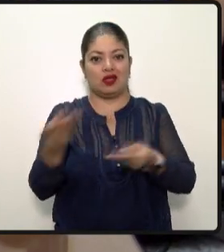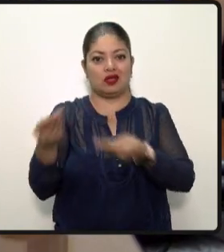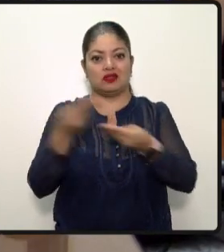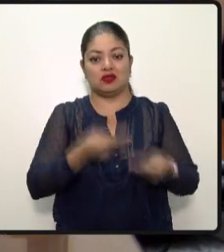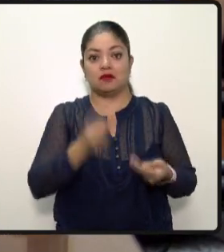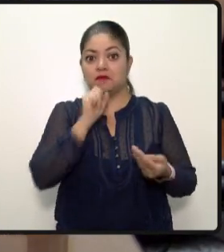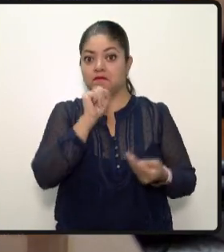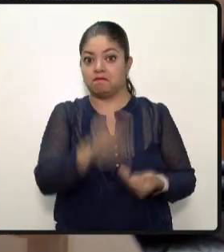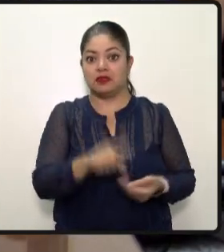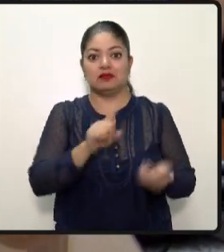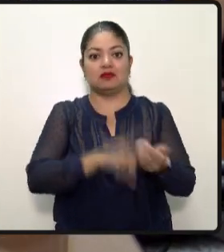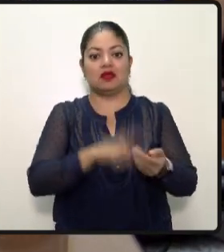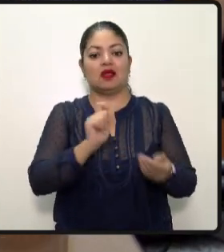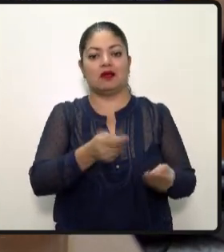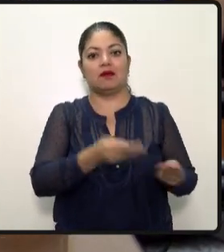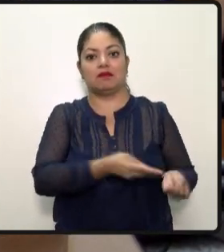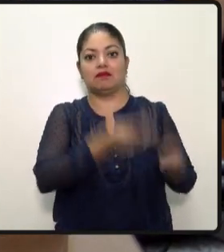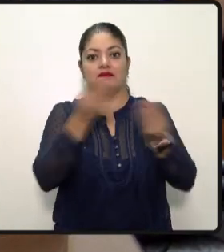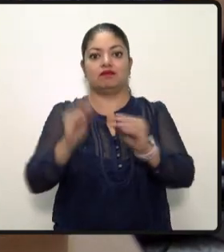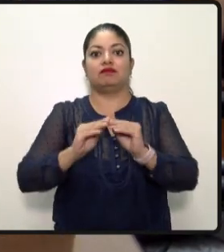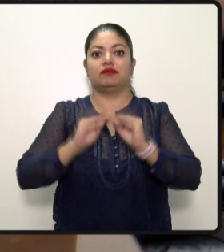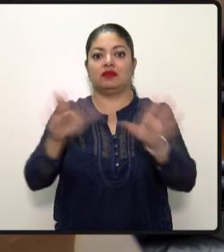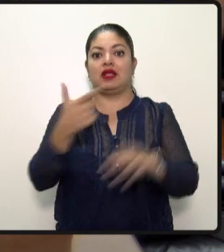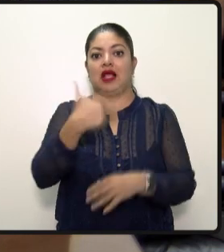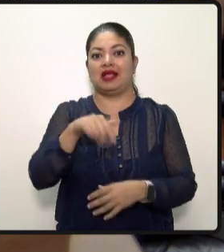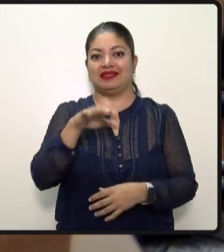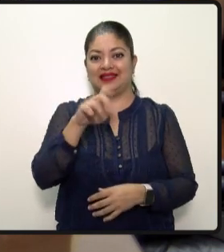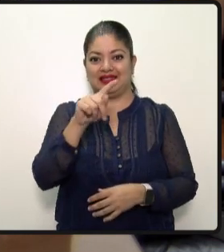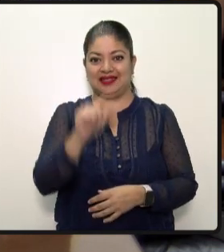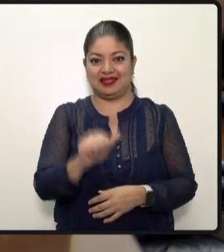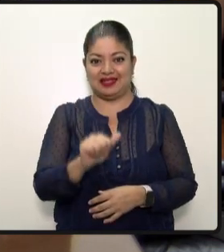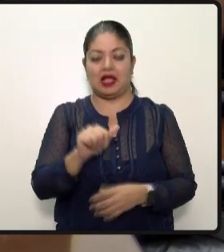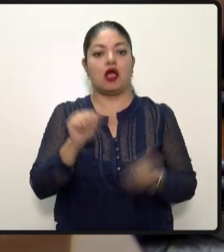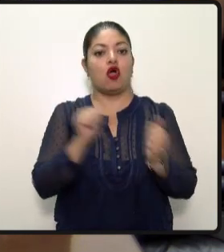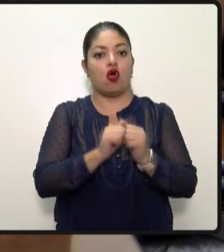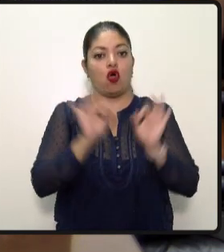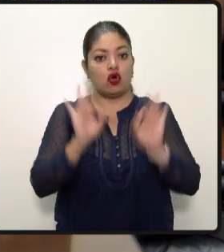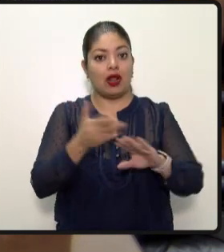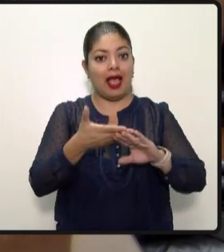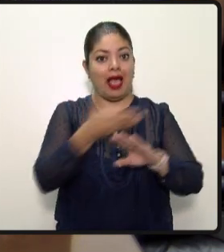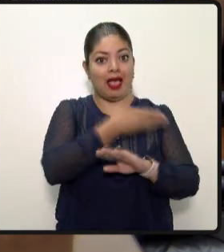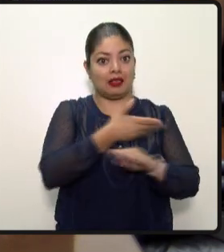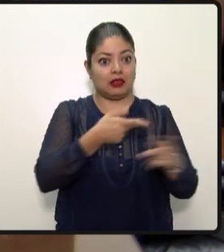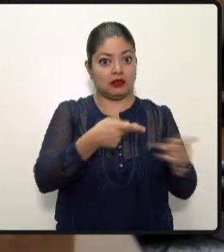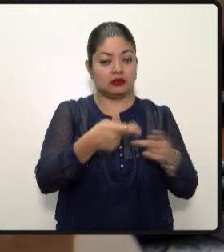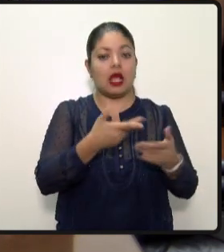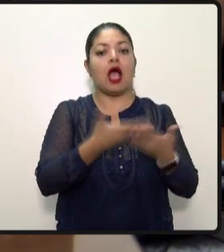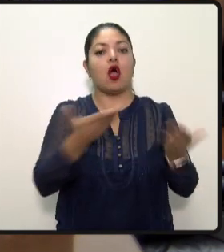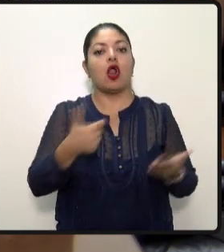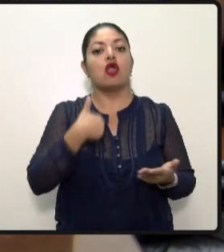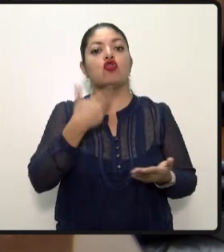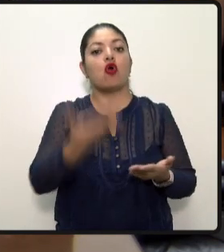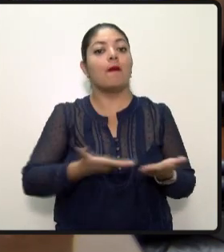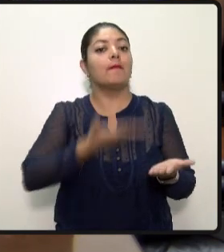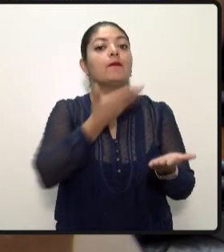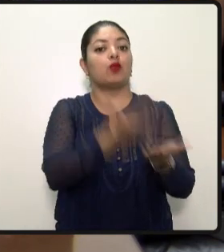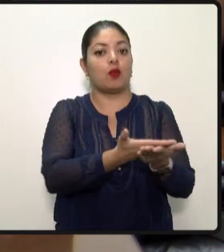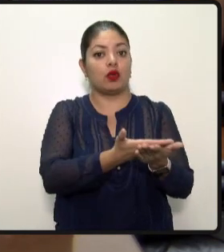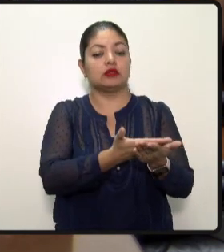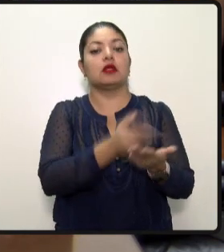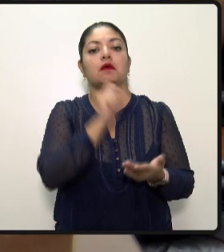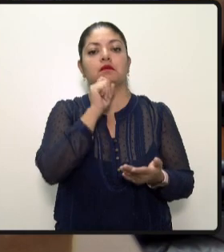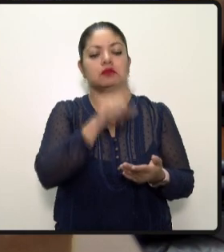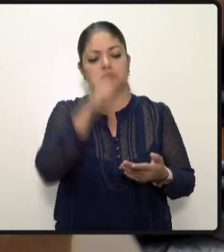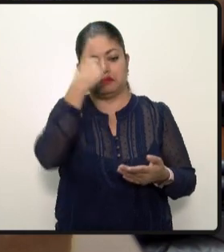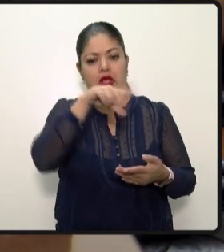vez que las mismas fueron remitidas y publicadas en la Gaceta Parlamentaria en tiempo y forma, me permito poner a su consideración la omisión